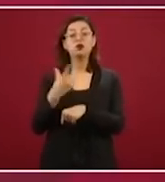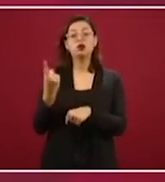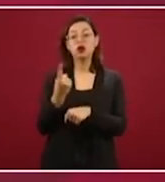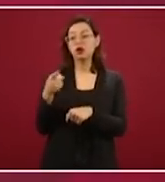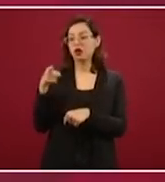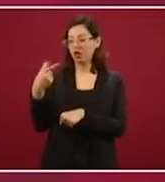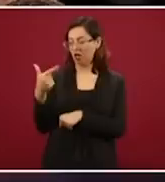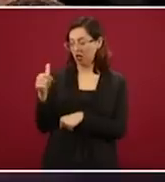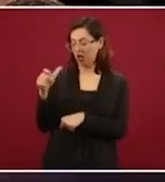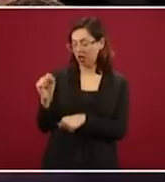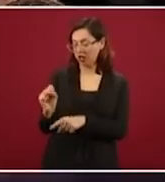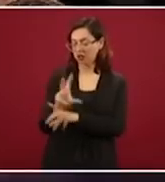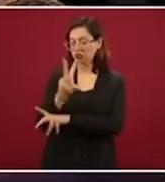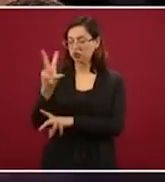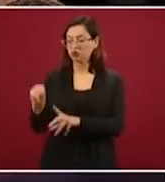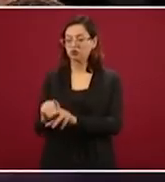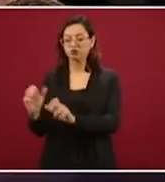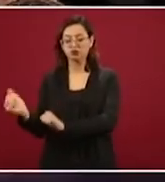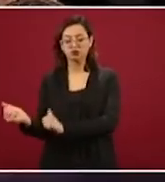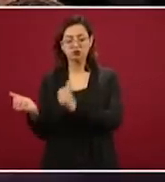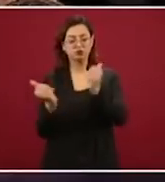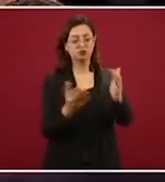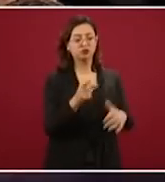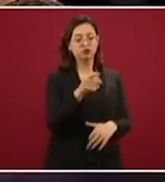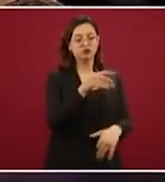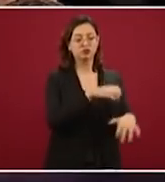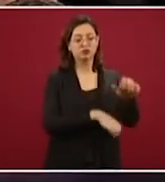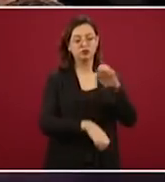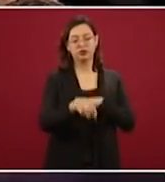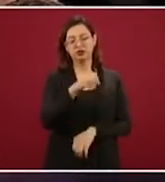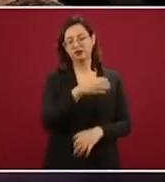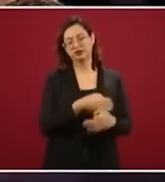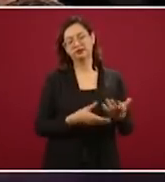planta de Odebrecht. Pero no solo eso,